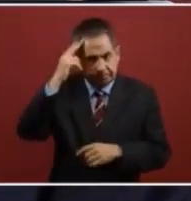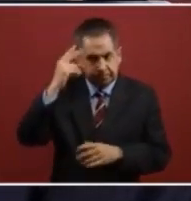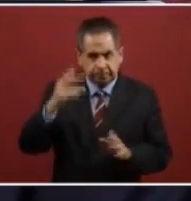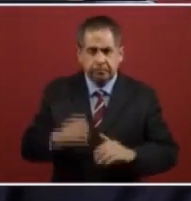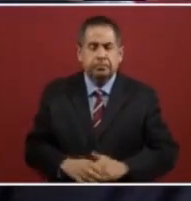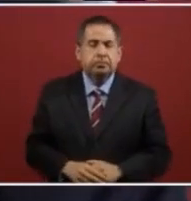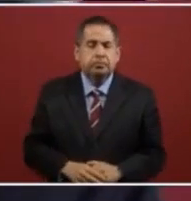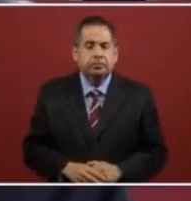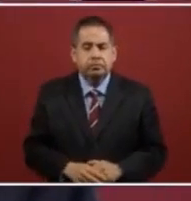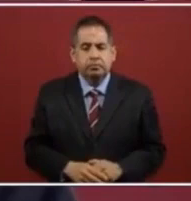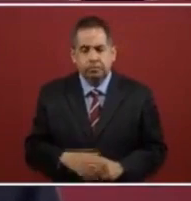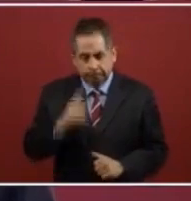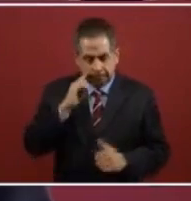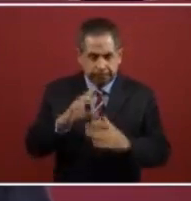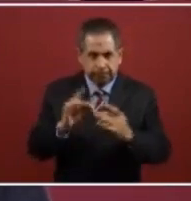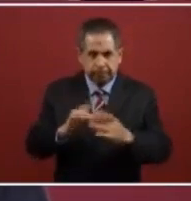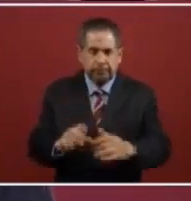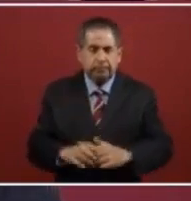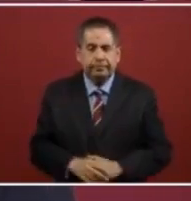Gracias. Miren,